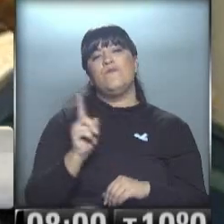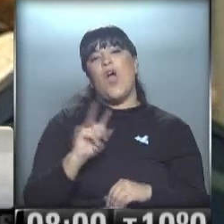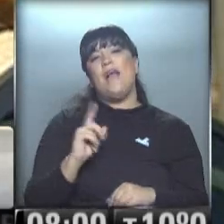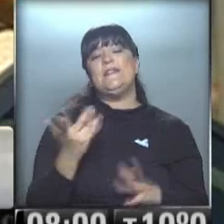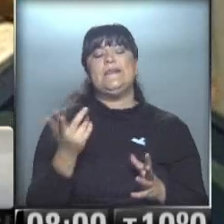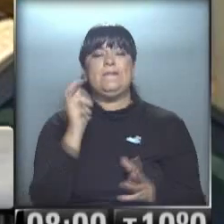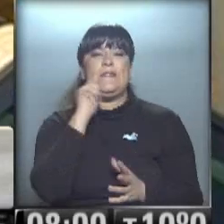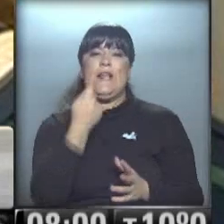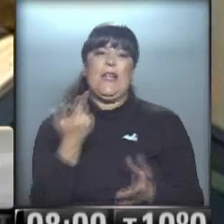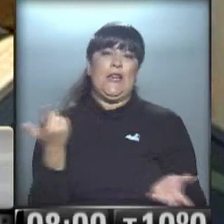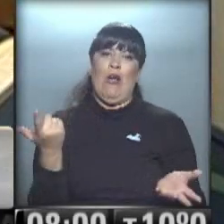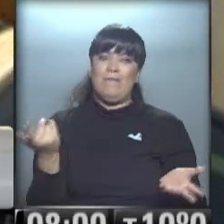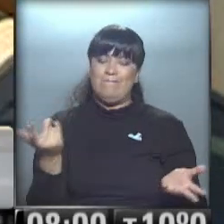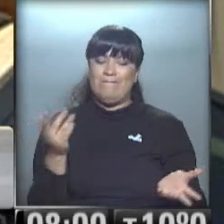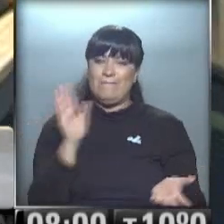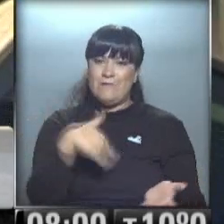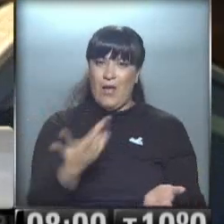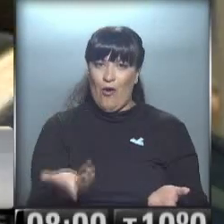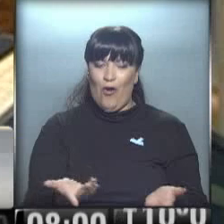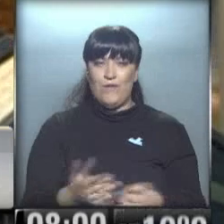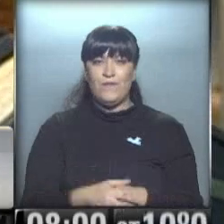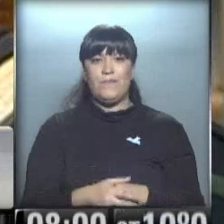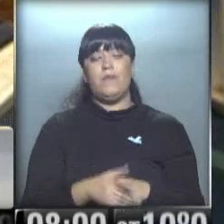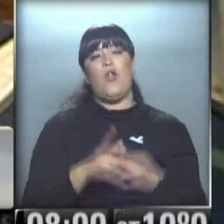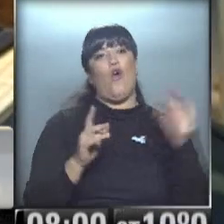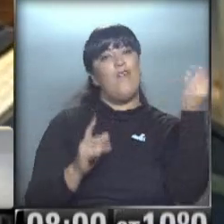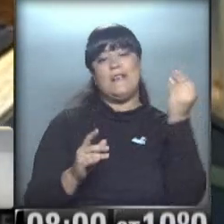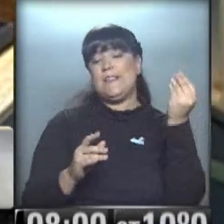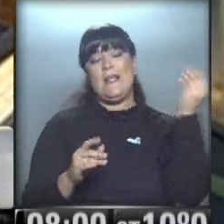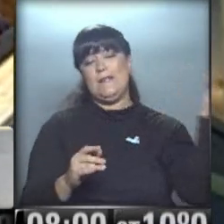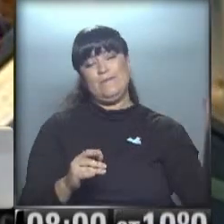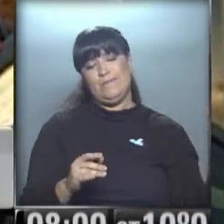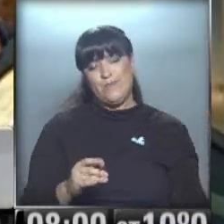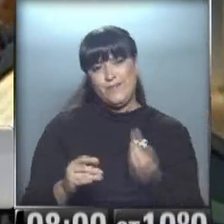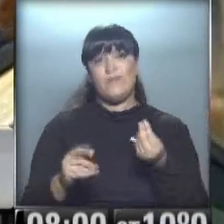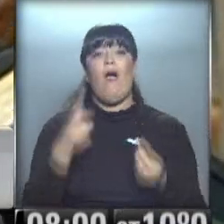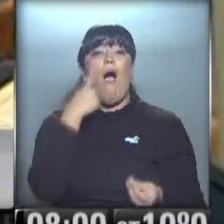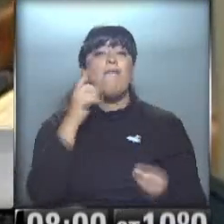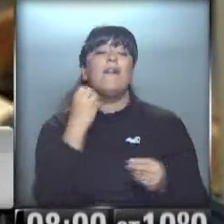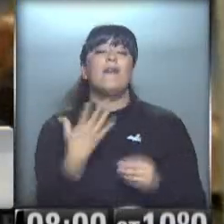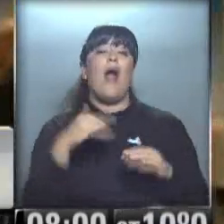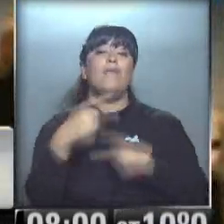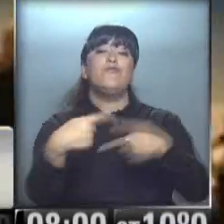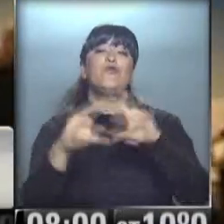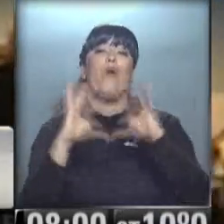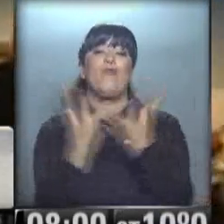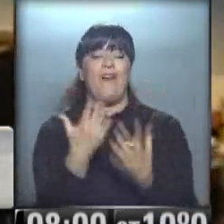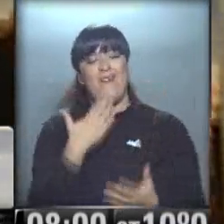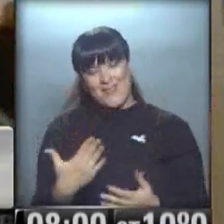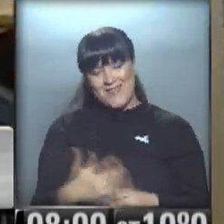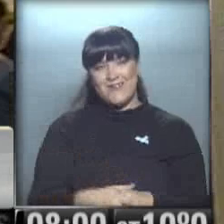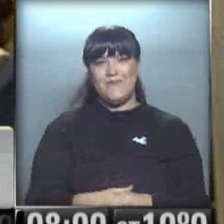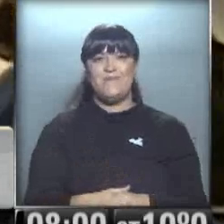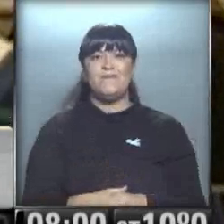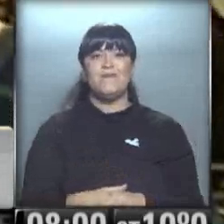No es lindo para nadie, ¿no? Lo que pasa, bueno, Brasil quedó afuera, vamos a ver ahora cómo sigue este mundial. Gracias, ¿eh? No, gracias. Gracias.